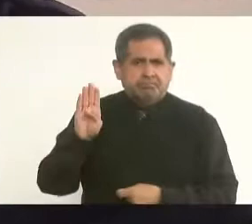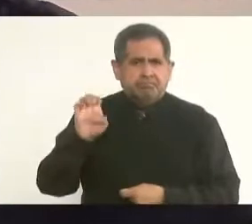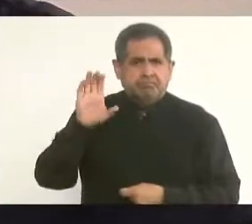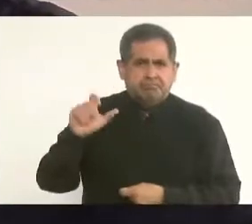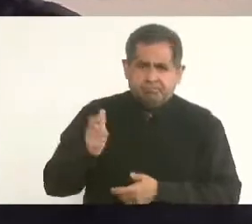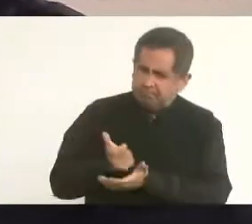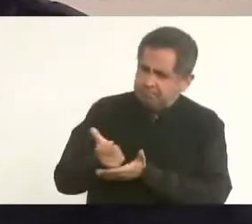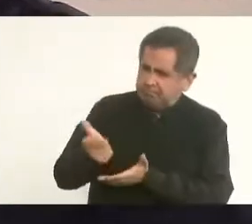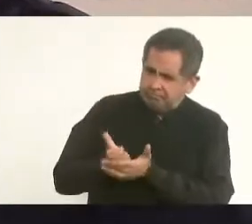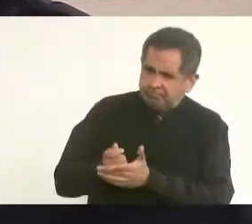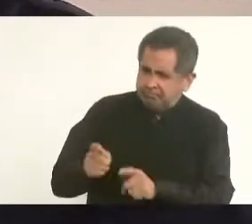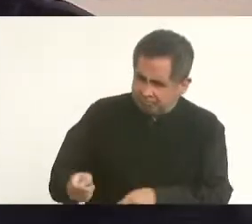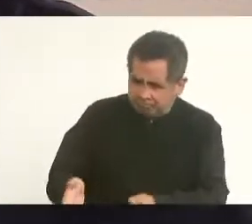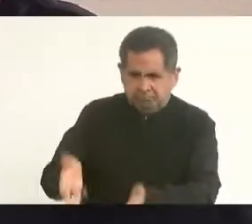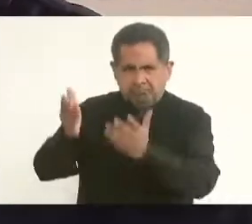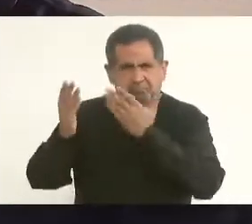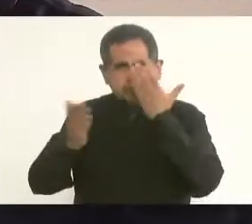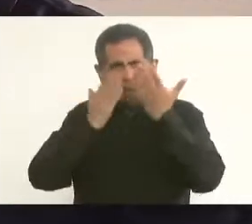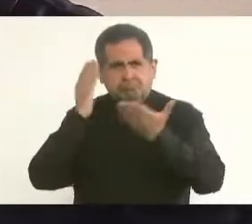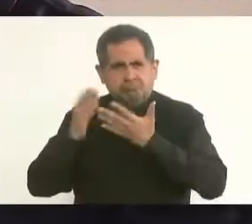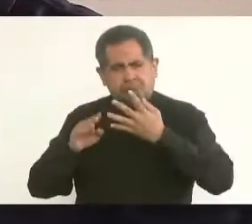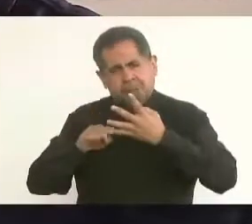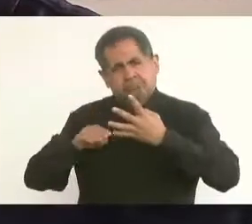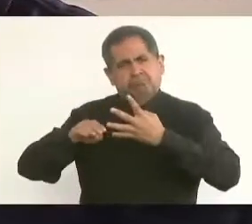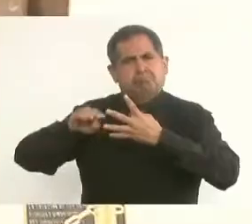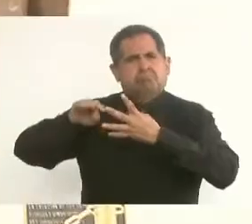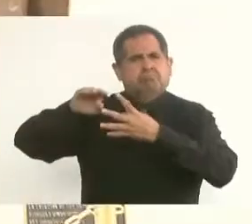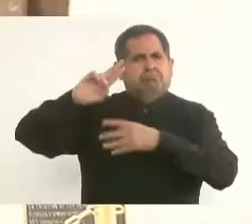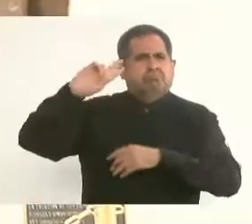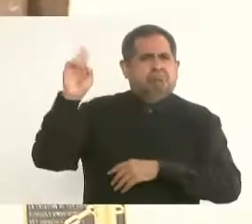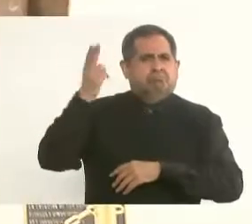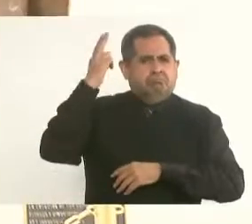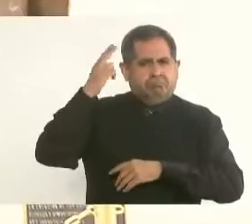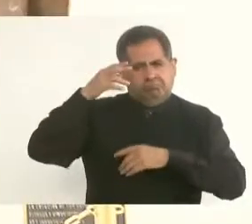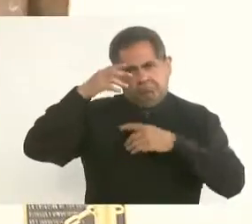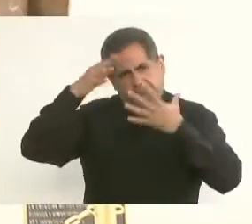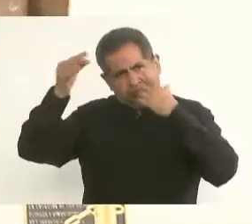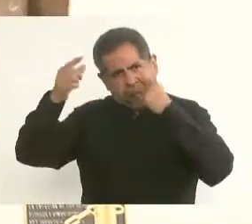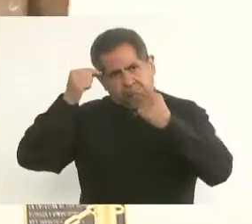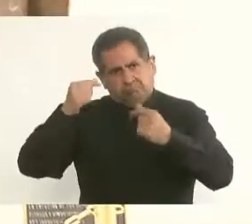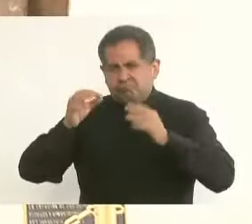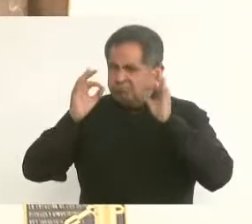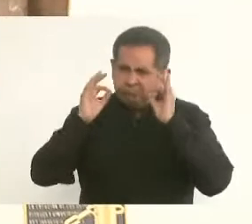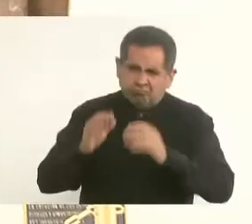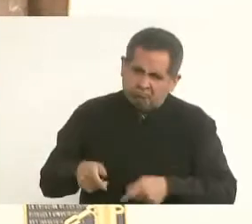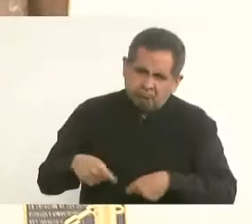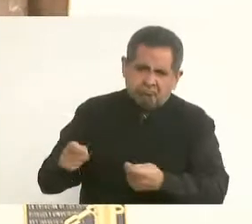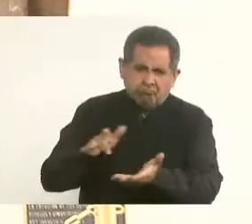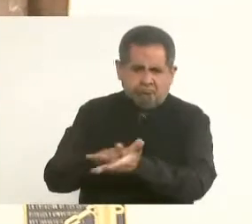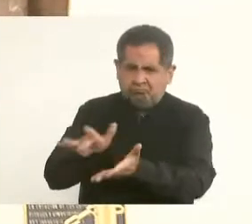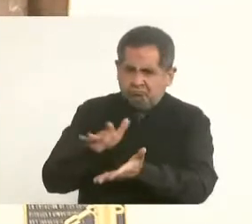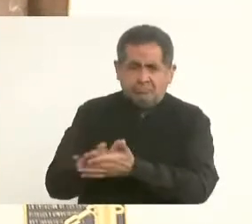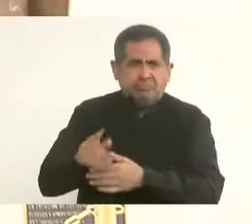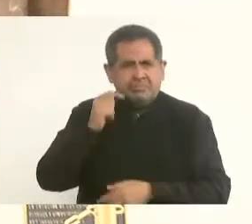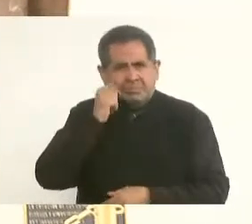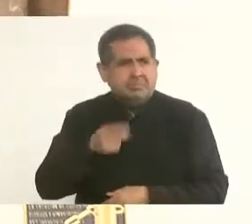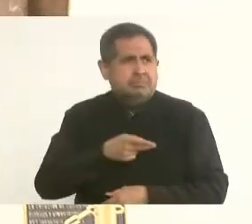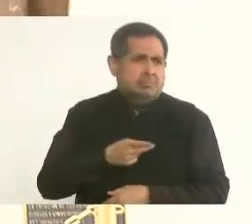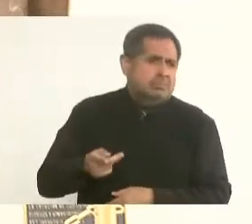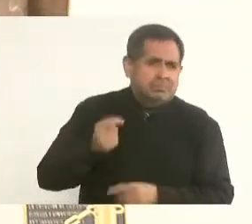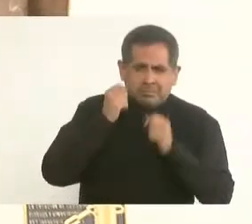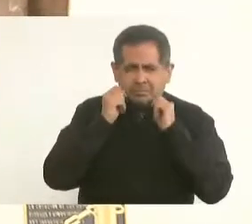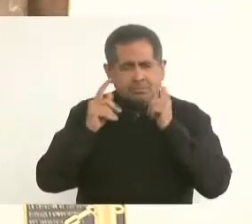para estudiar en todos los niveles de escolaridad y que no importe la condición económica o social